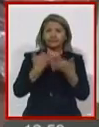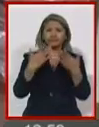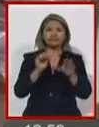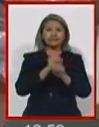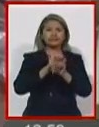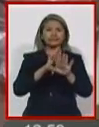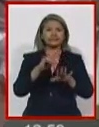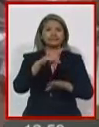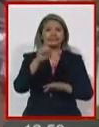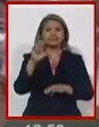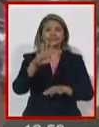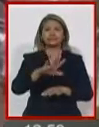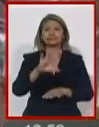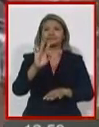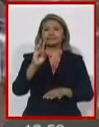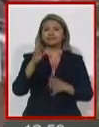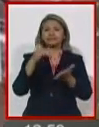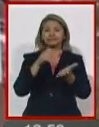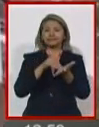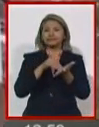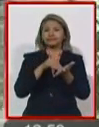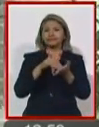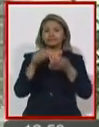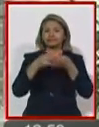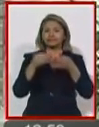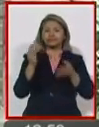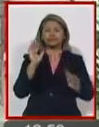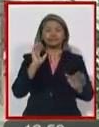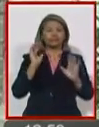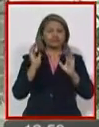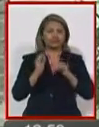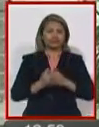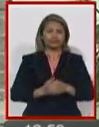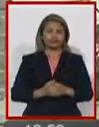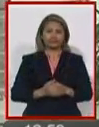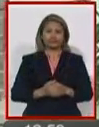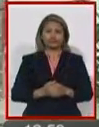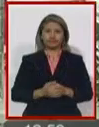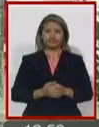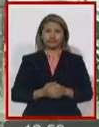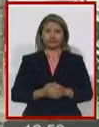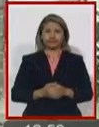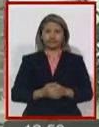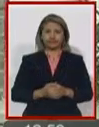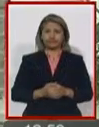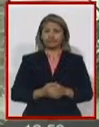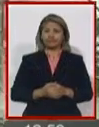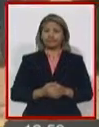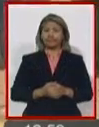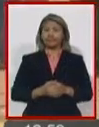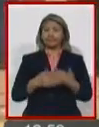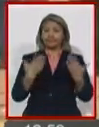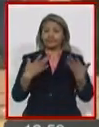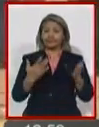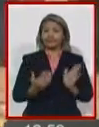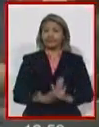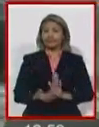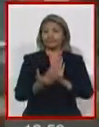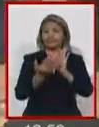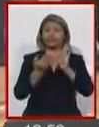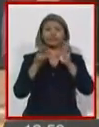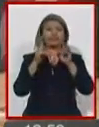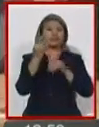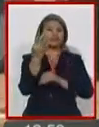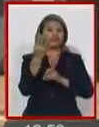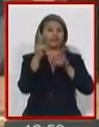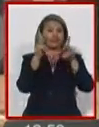ilícito un total de $157 mil aproximadamente. ¿Cuántas víctimas, doctor? Por el momento se han presentado como